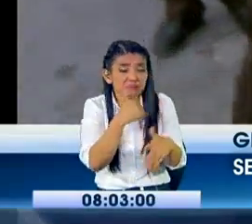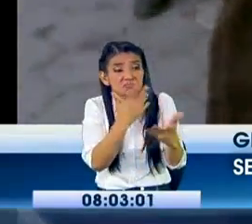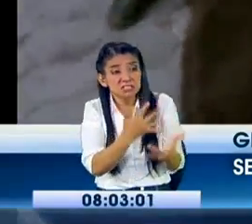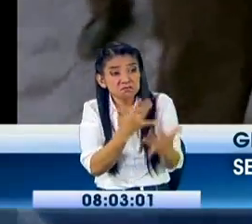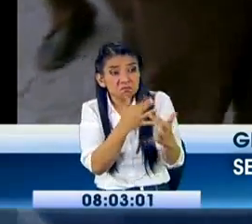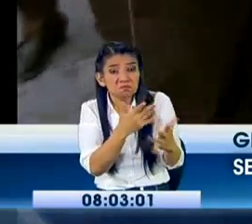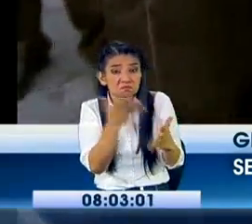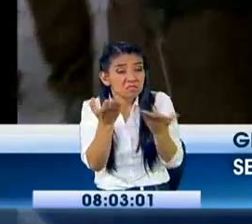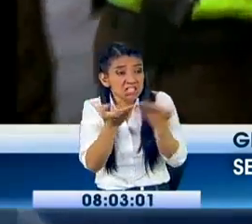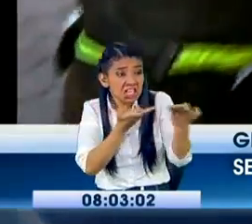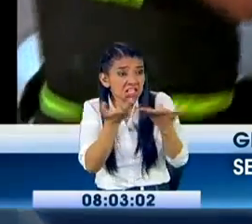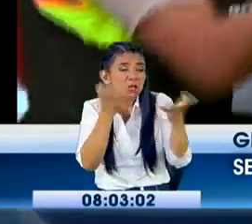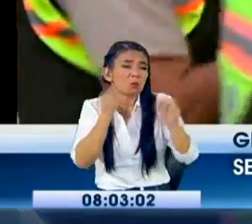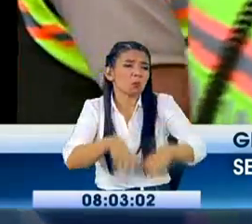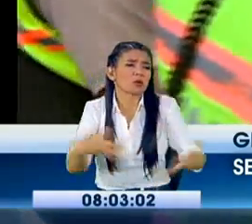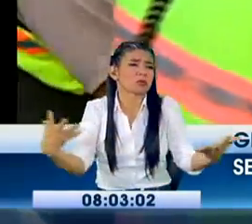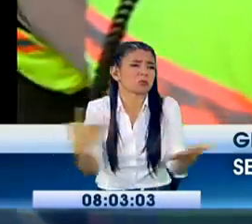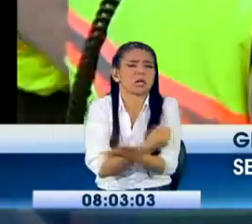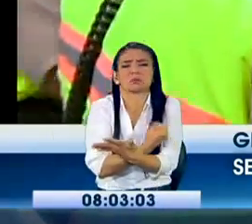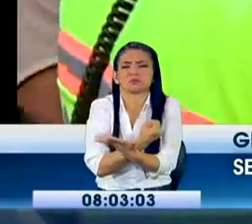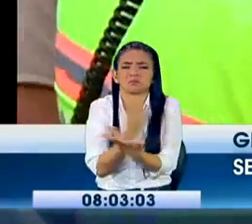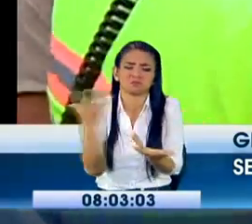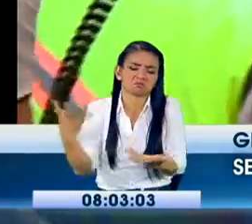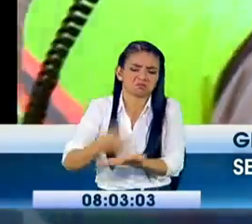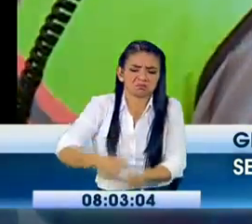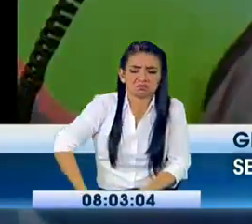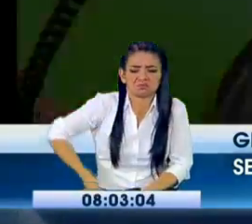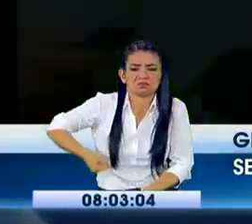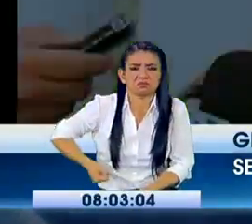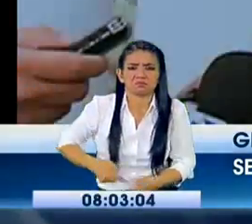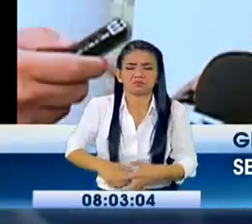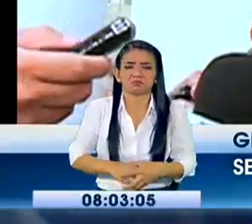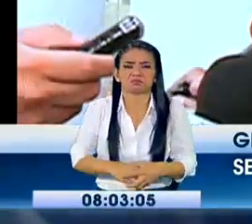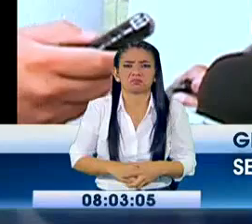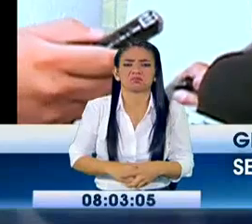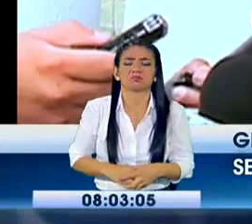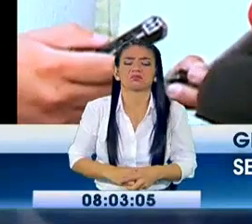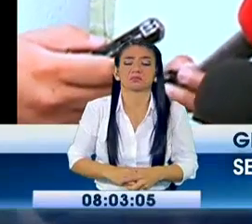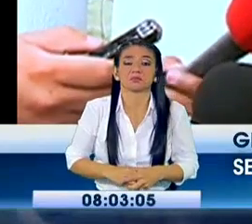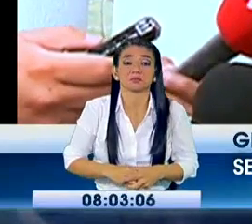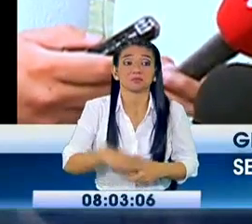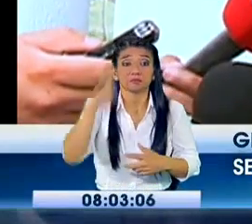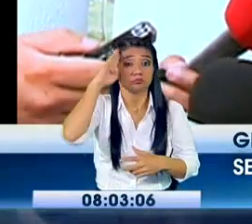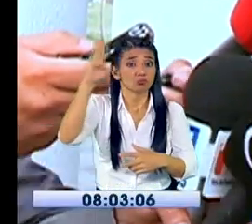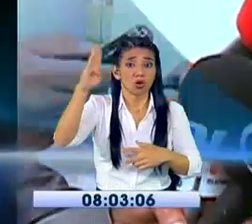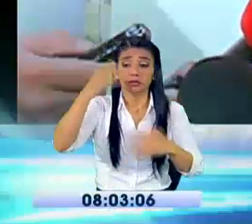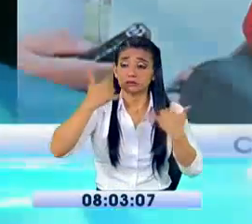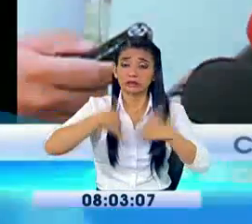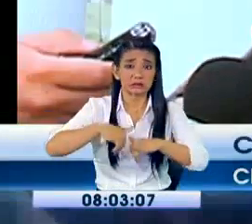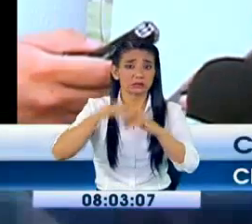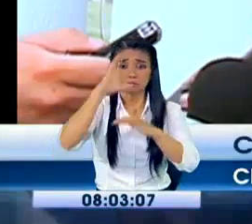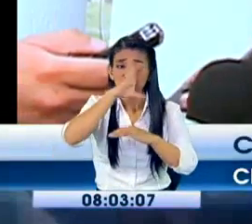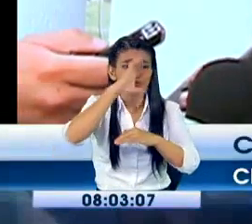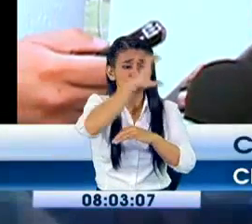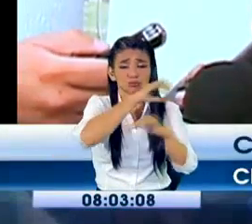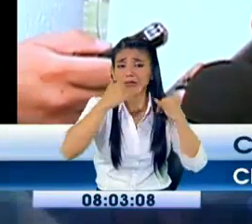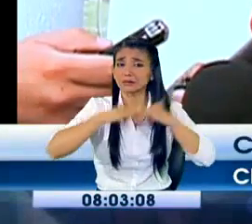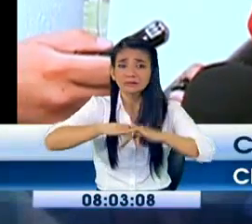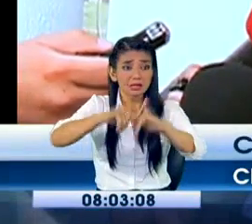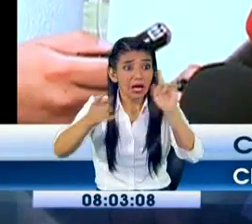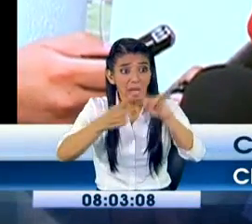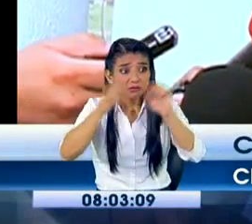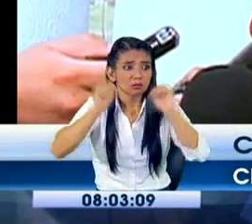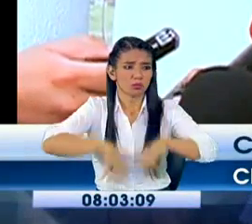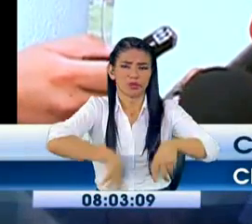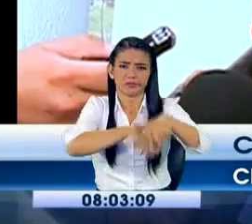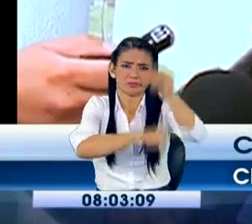paciencia para apoderarse de forma segura de la maleta gorda. Está realizando el operativo de búsqueda y se seguirá realizando hasta que se dé con